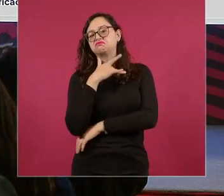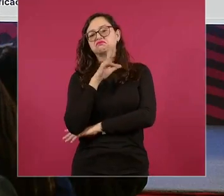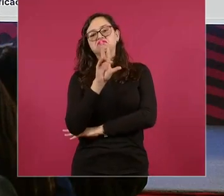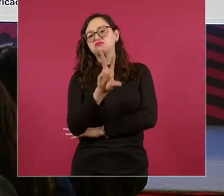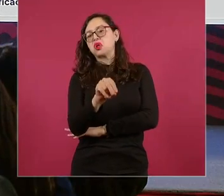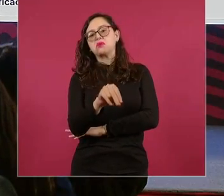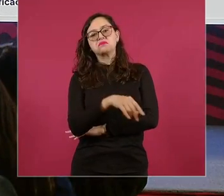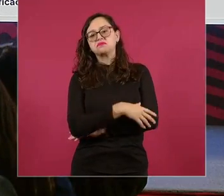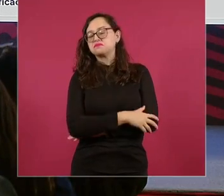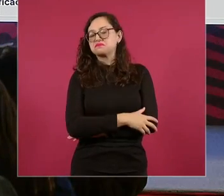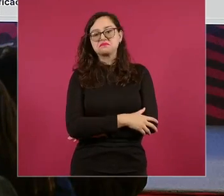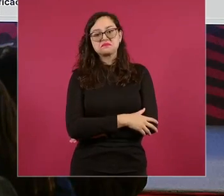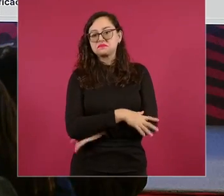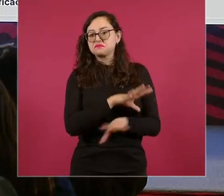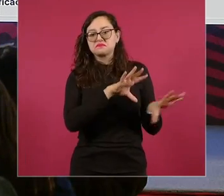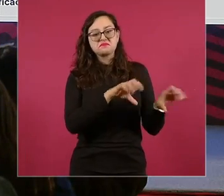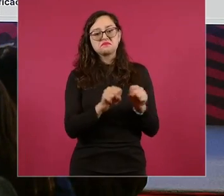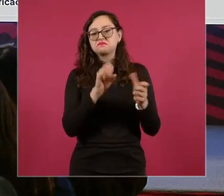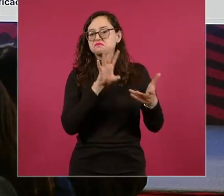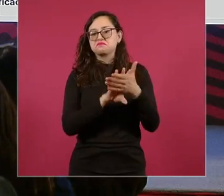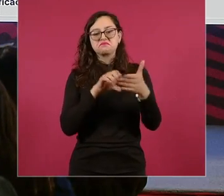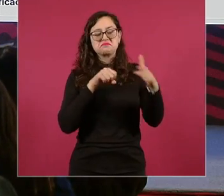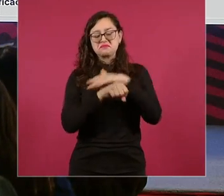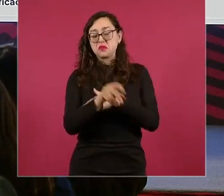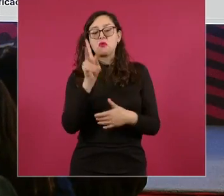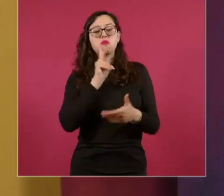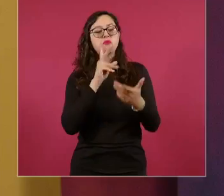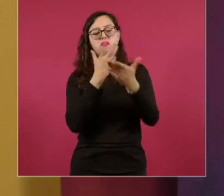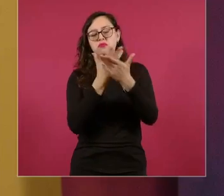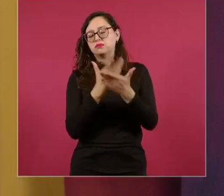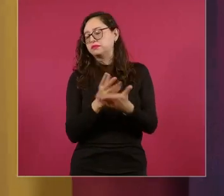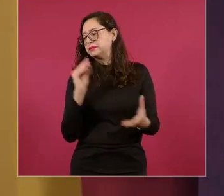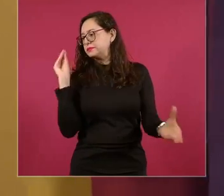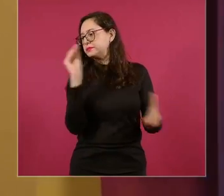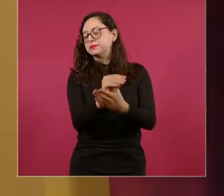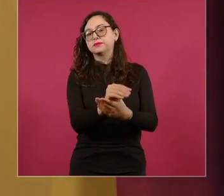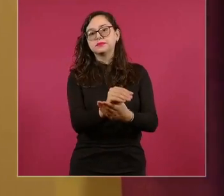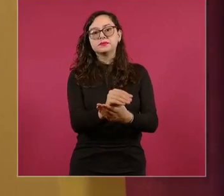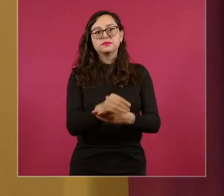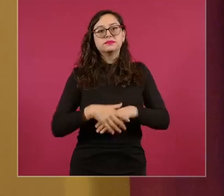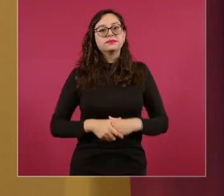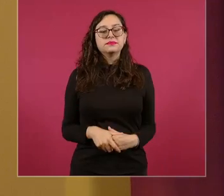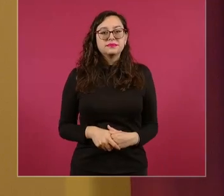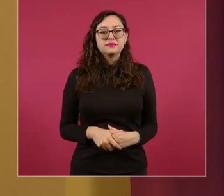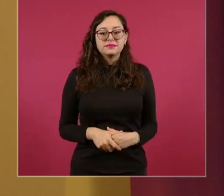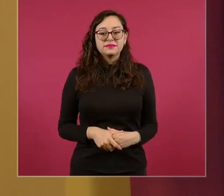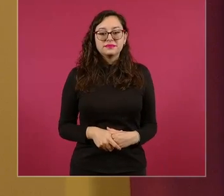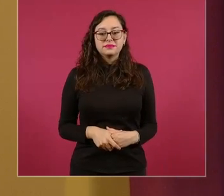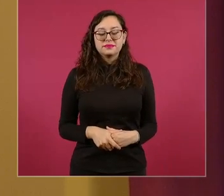aprehensión y no valoró las pruebas recabadas por la Fiscalía.